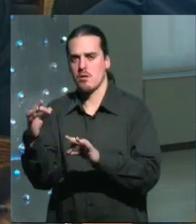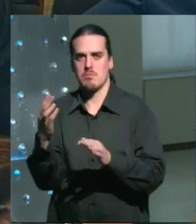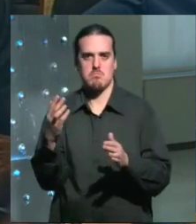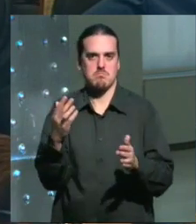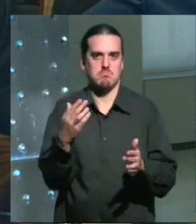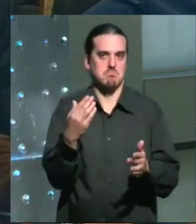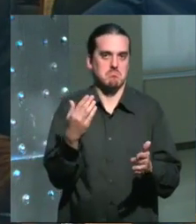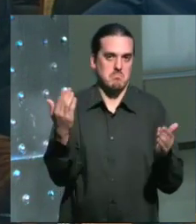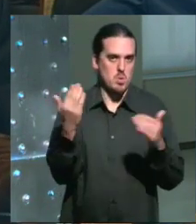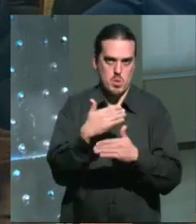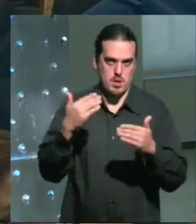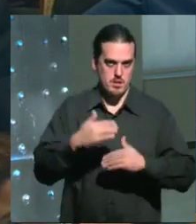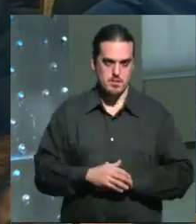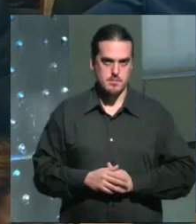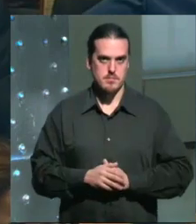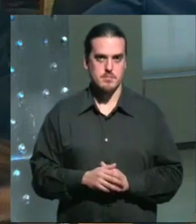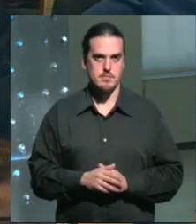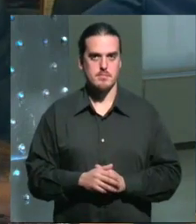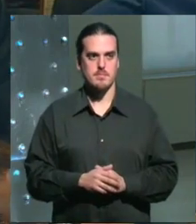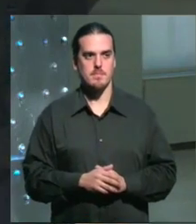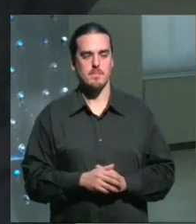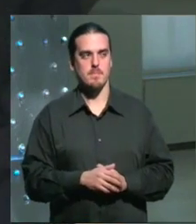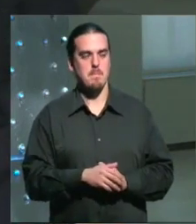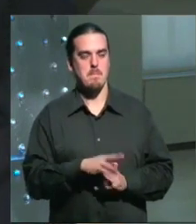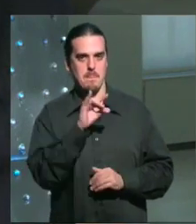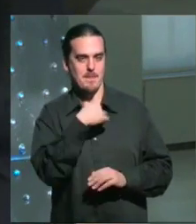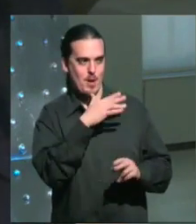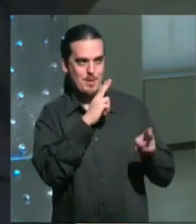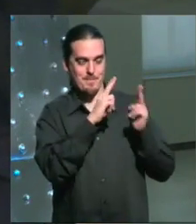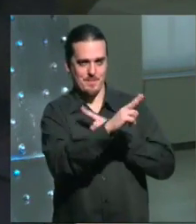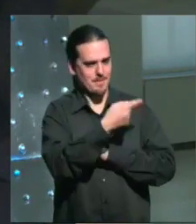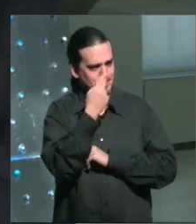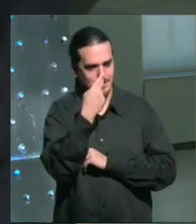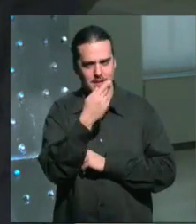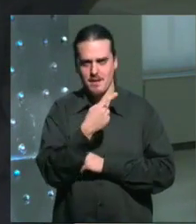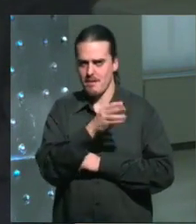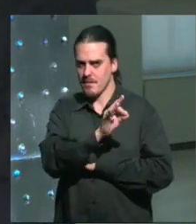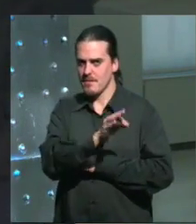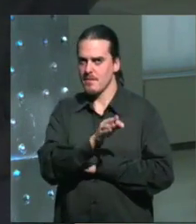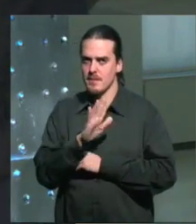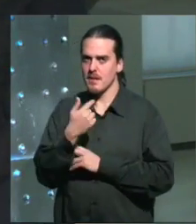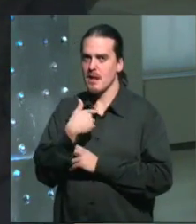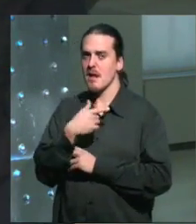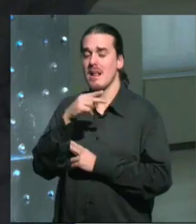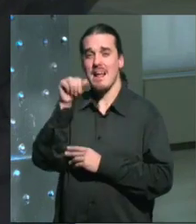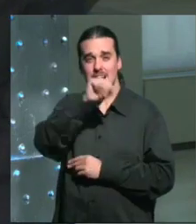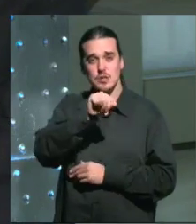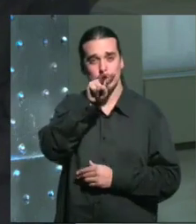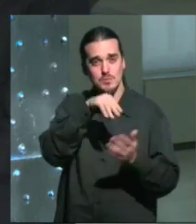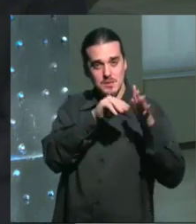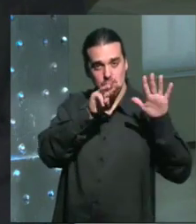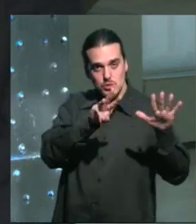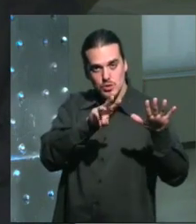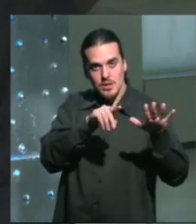explicado. Te contesto la pregunta, muy interesante, tiene mucho de verdad. En el 2008, esto que veis aquí era una apuesta